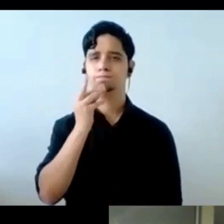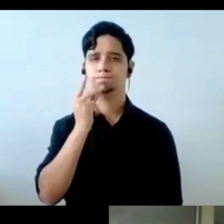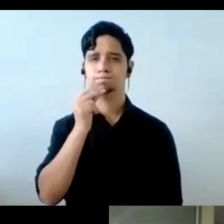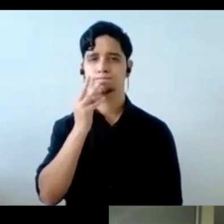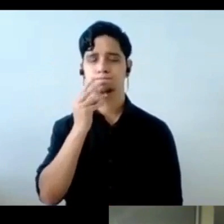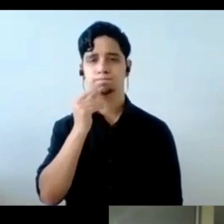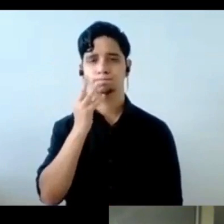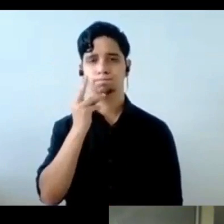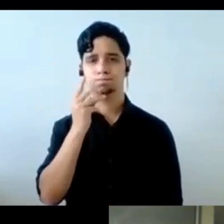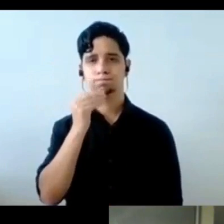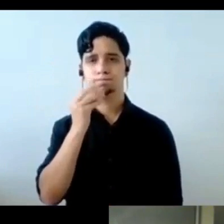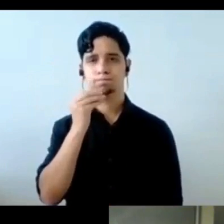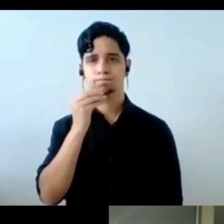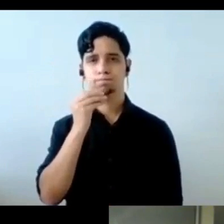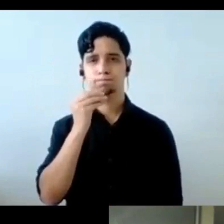Bendito.